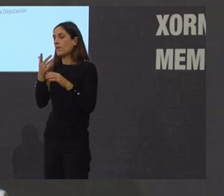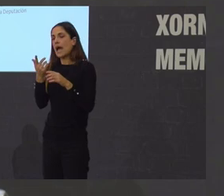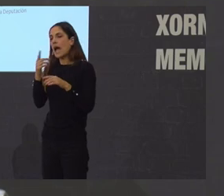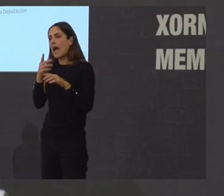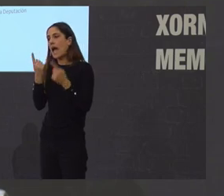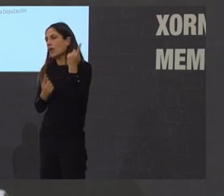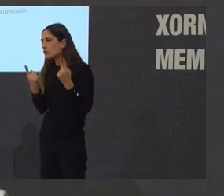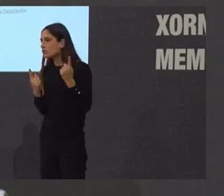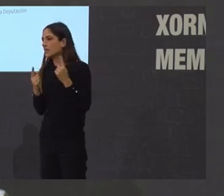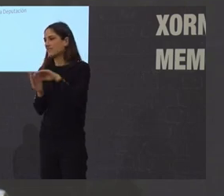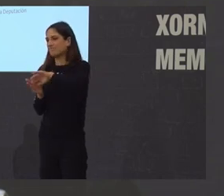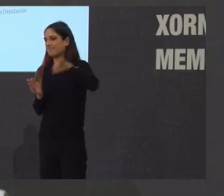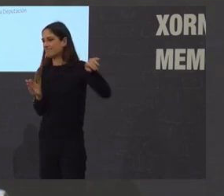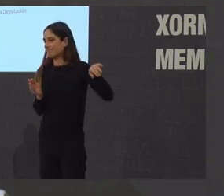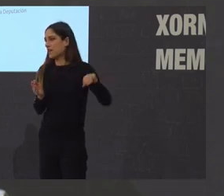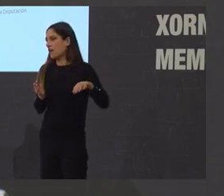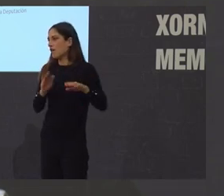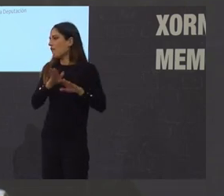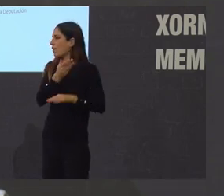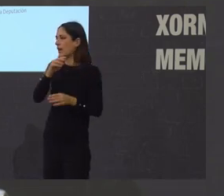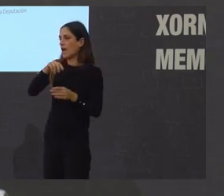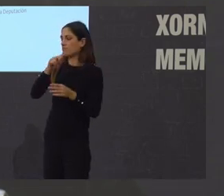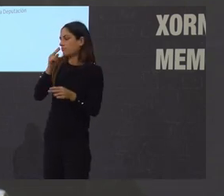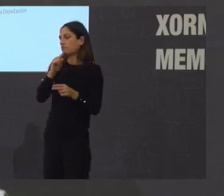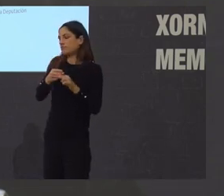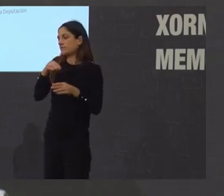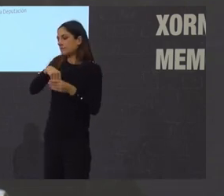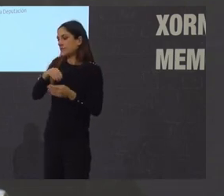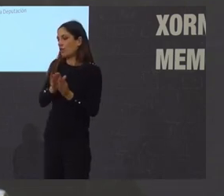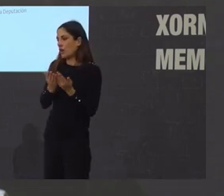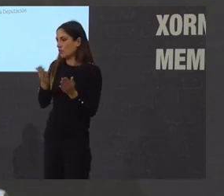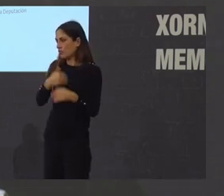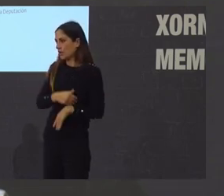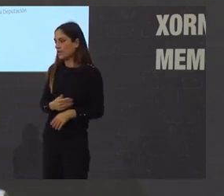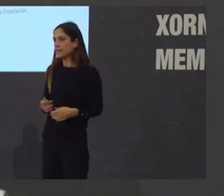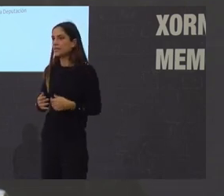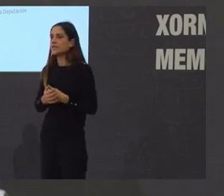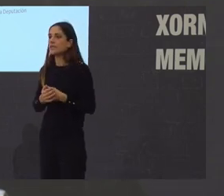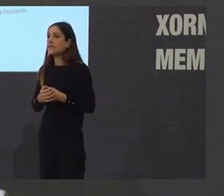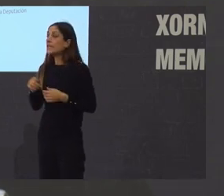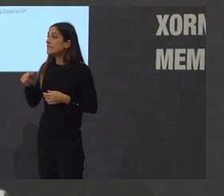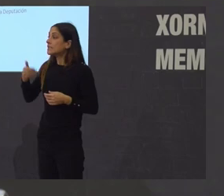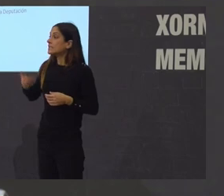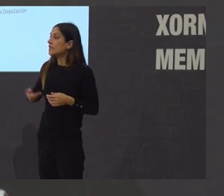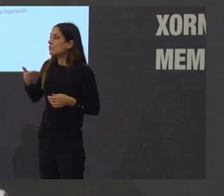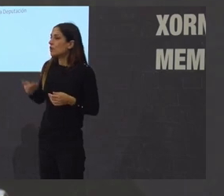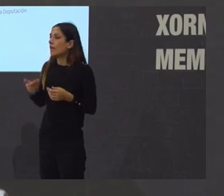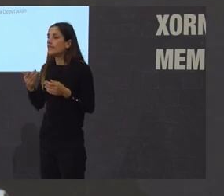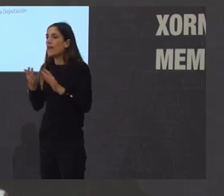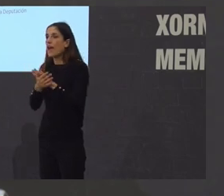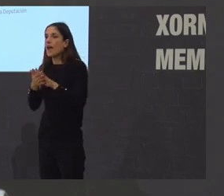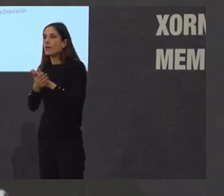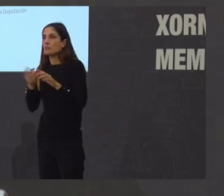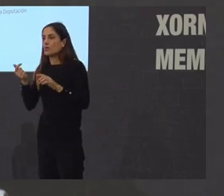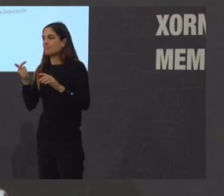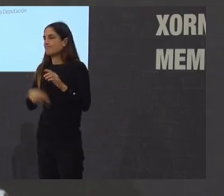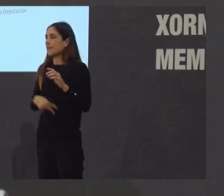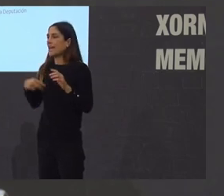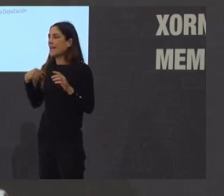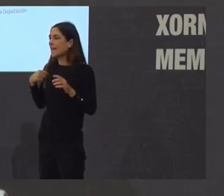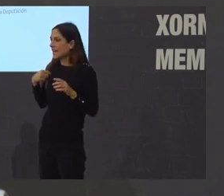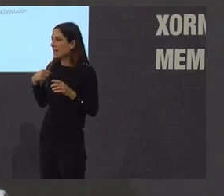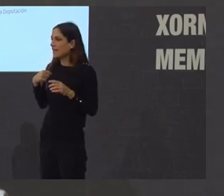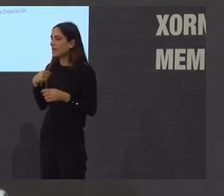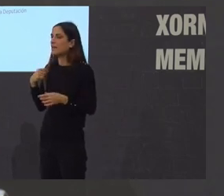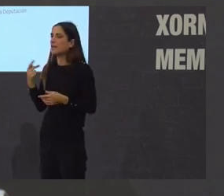muchas más, hay muchas que no conozco. Y luego encima hay otra cosa importante, esto lo digo siempre importante, es general. Es decir, quien